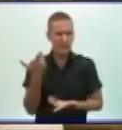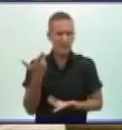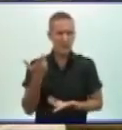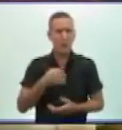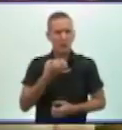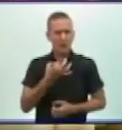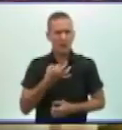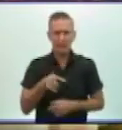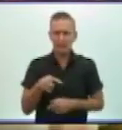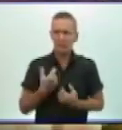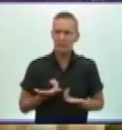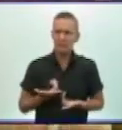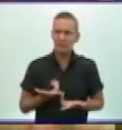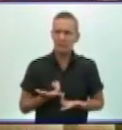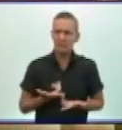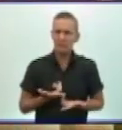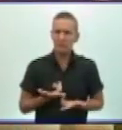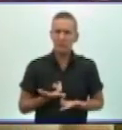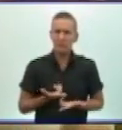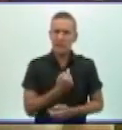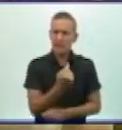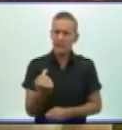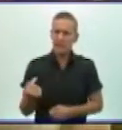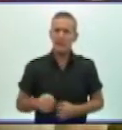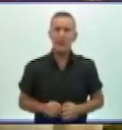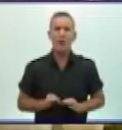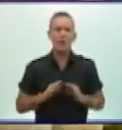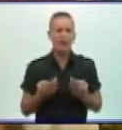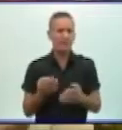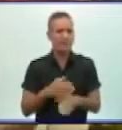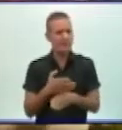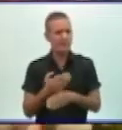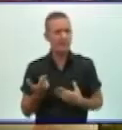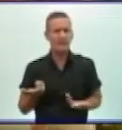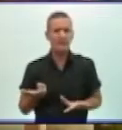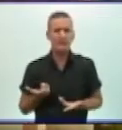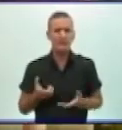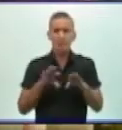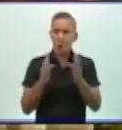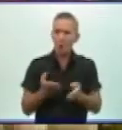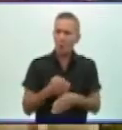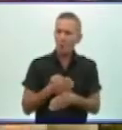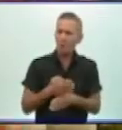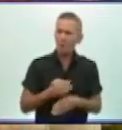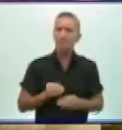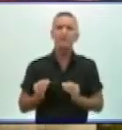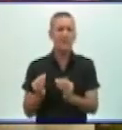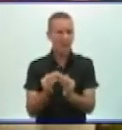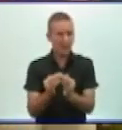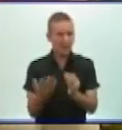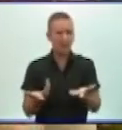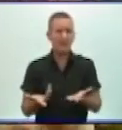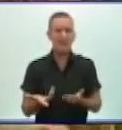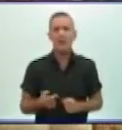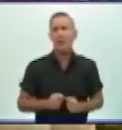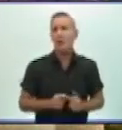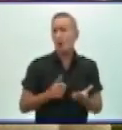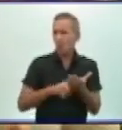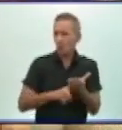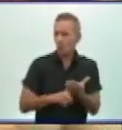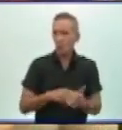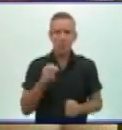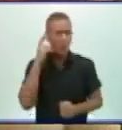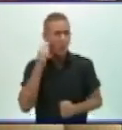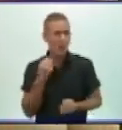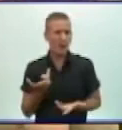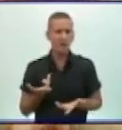explicaba usted ahorita. Ellos cada uno vive en una familia diferente. Cada uno tiene un mundo diferente en su casa, que quizás es con sus padres, o es con sus abuelos, o